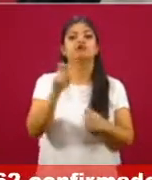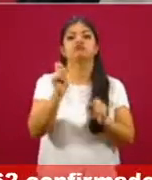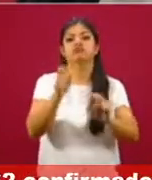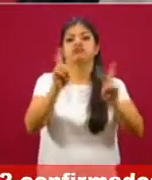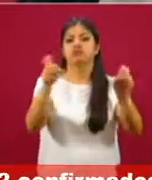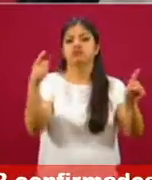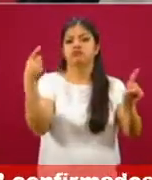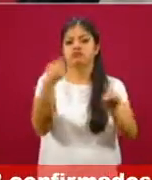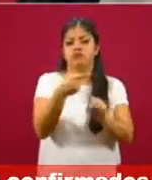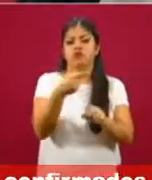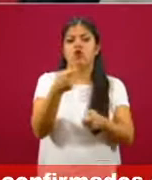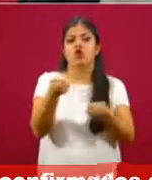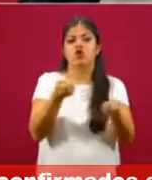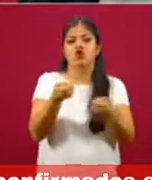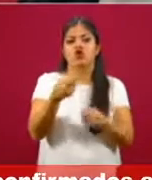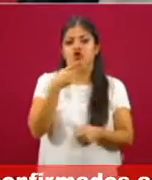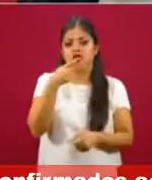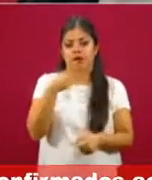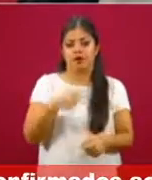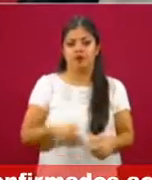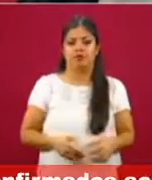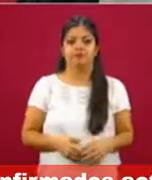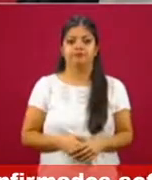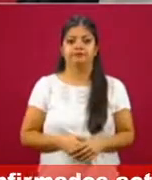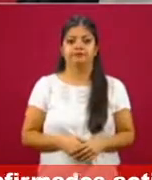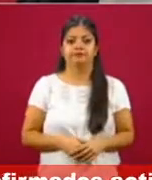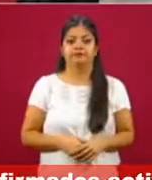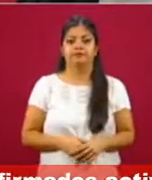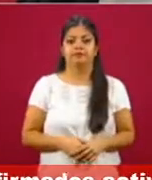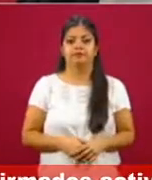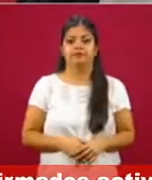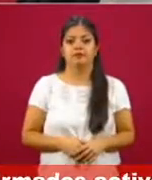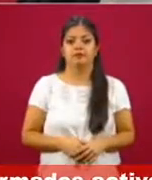tema del control de tabaco. Muchas gracias.